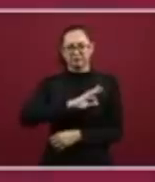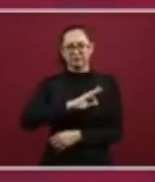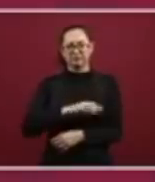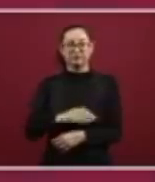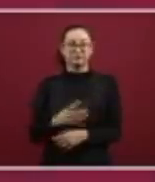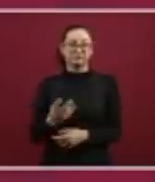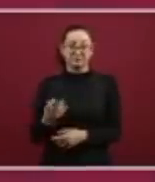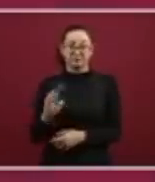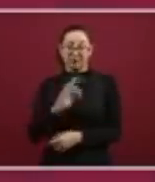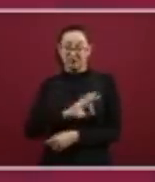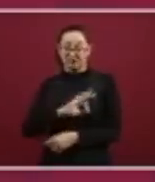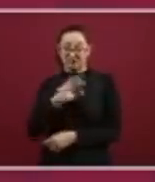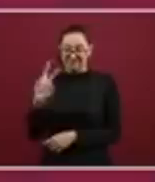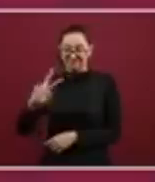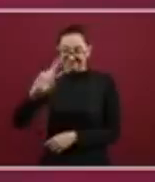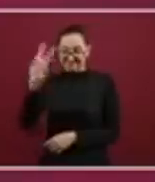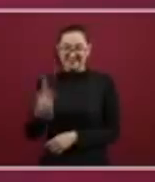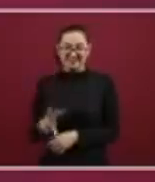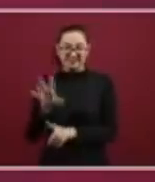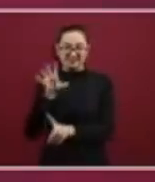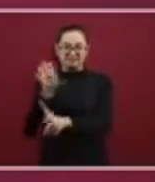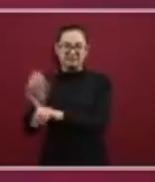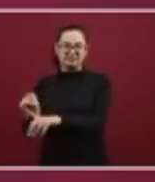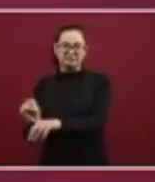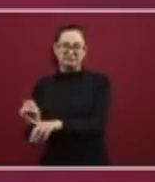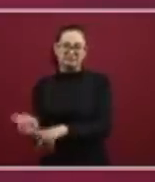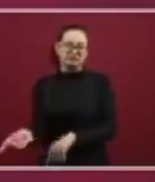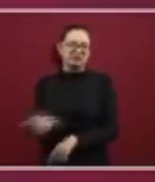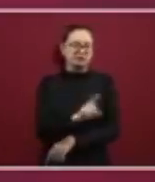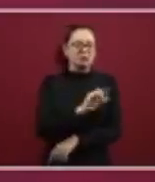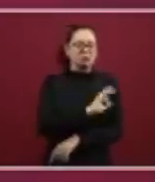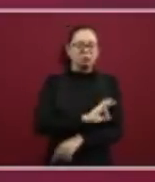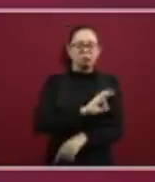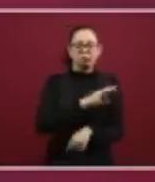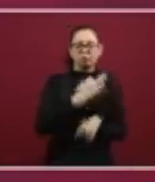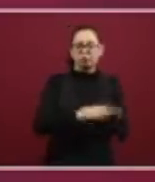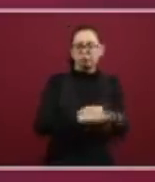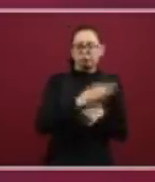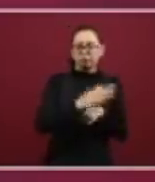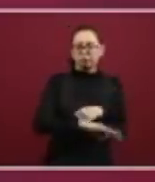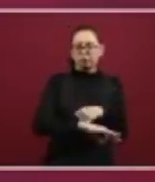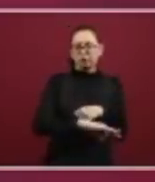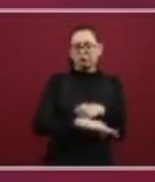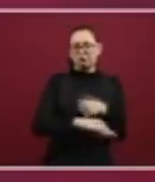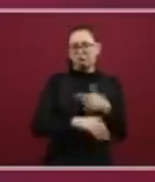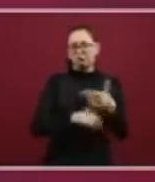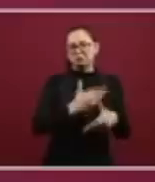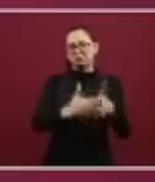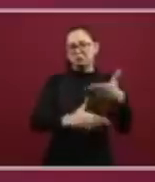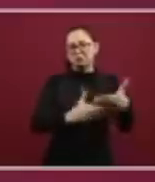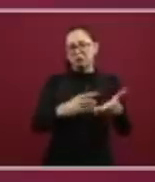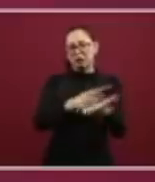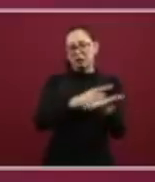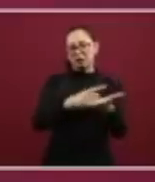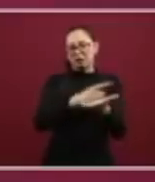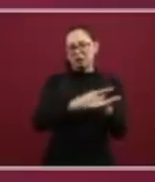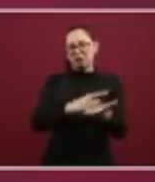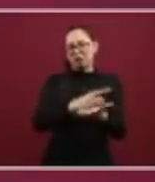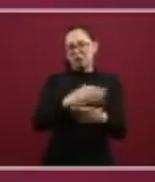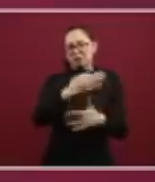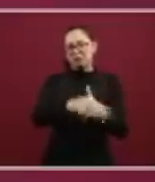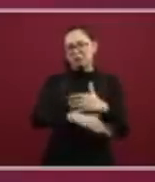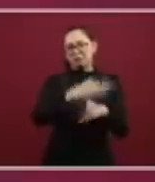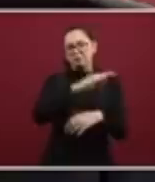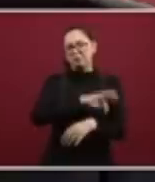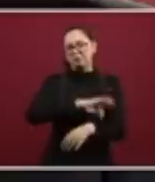verdadera, no de la felicidad efímera que puede significar el consumo de las drogas